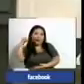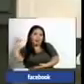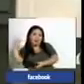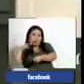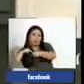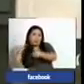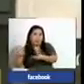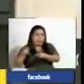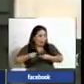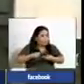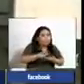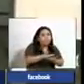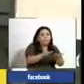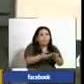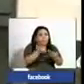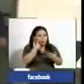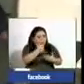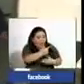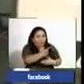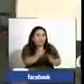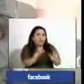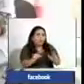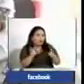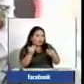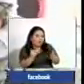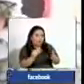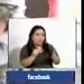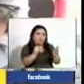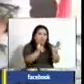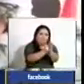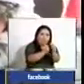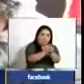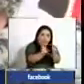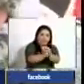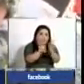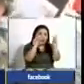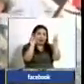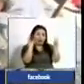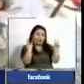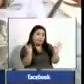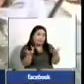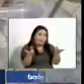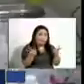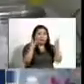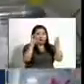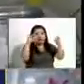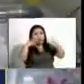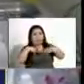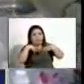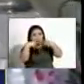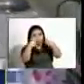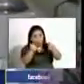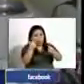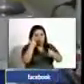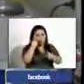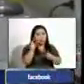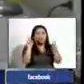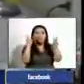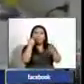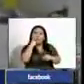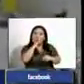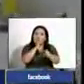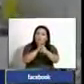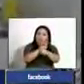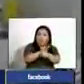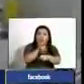manera a recrudecer los combates que se dan con respecto a la respuesta en salud en el tema de coronavirus.